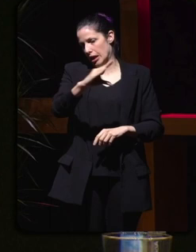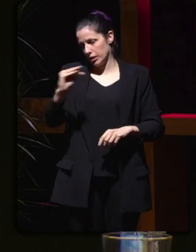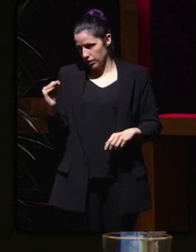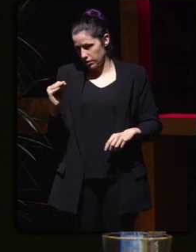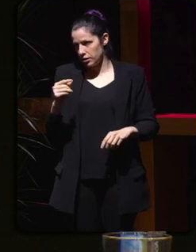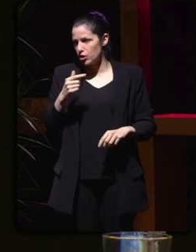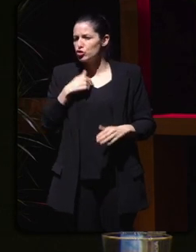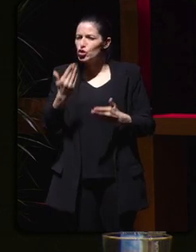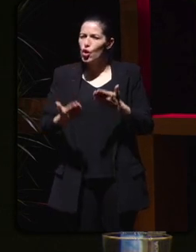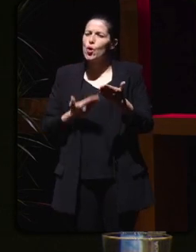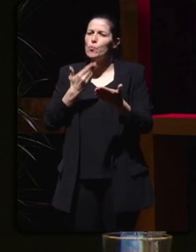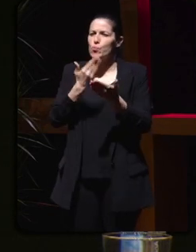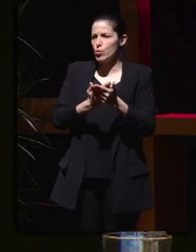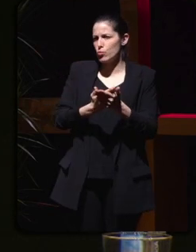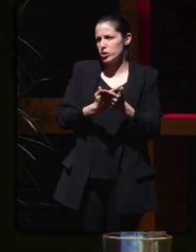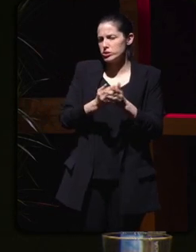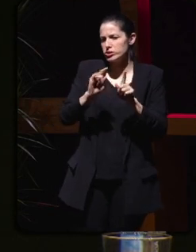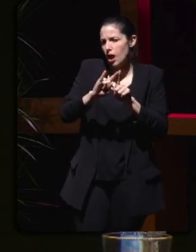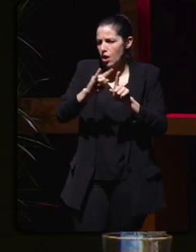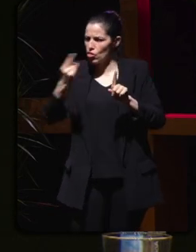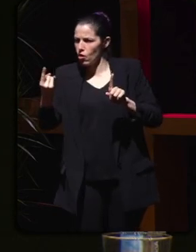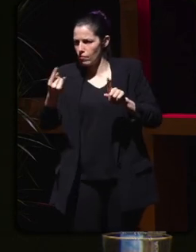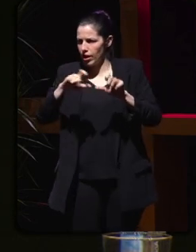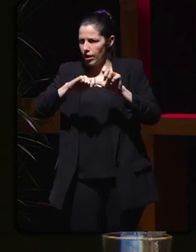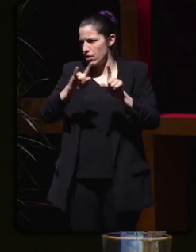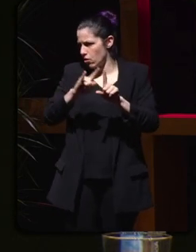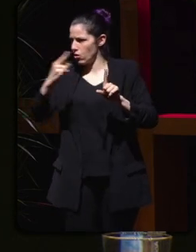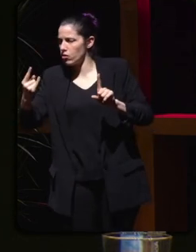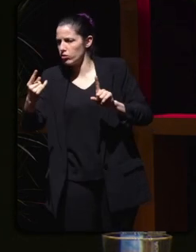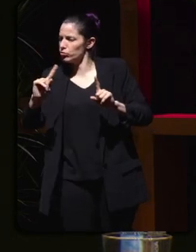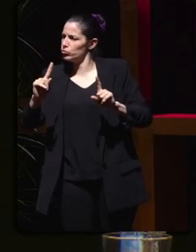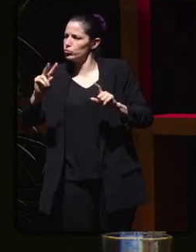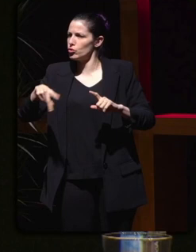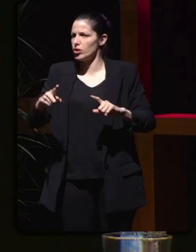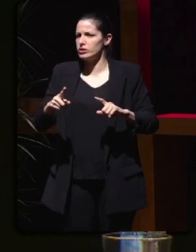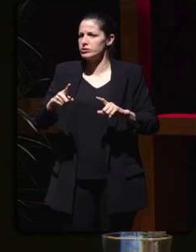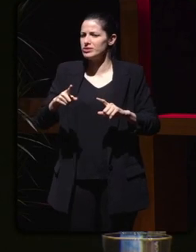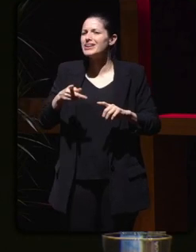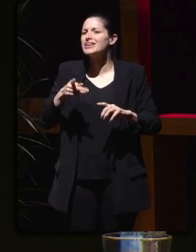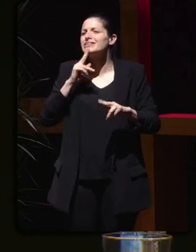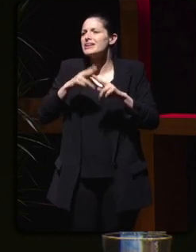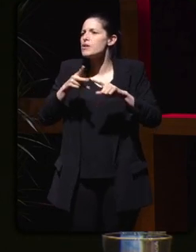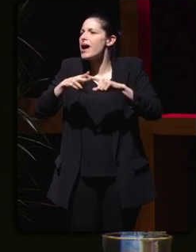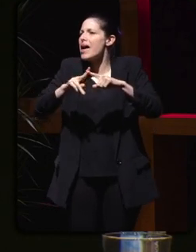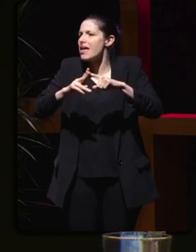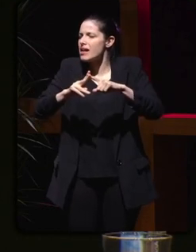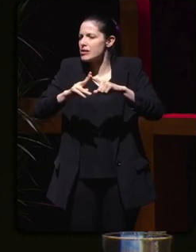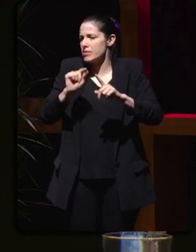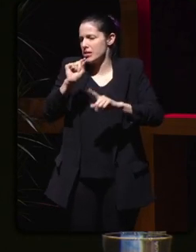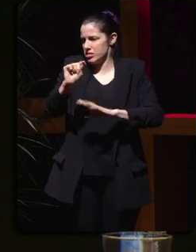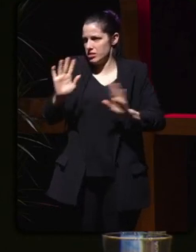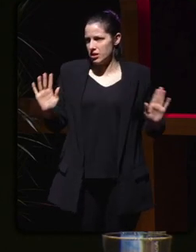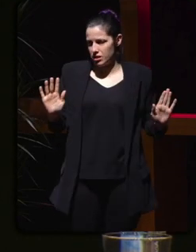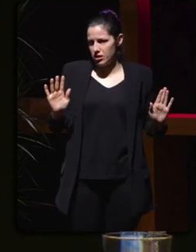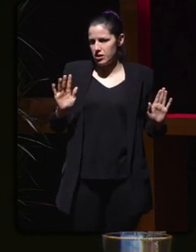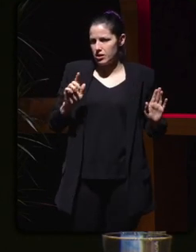no es el desdoblamiento constante y desde luego eso no es lenguaje inclusivo eso es una herramienta quien desdobla constantemente